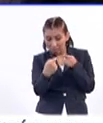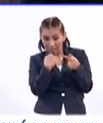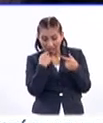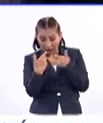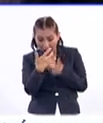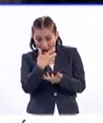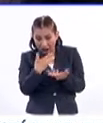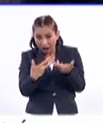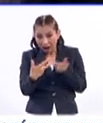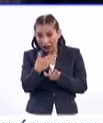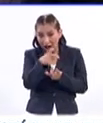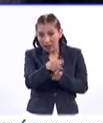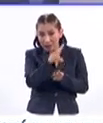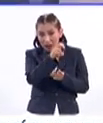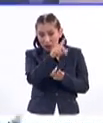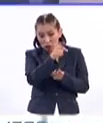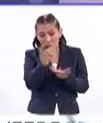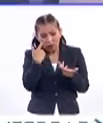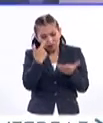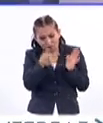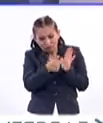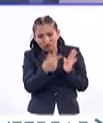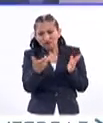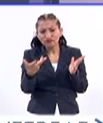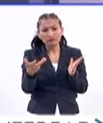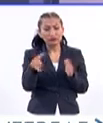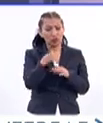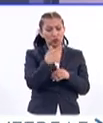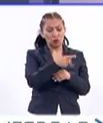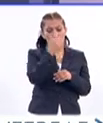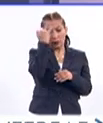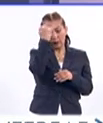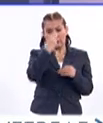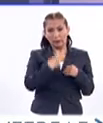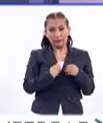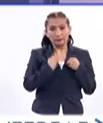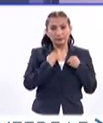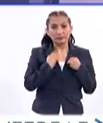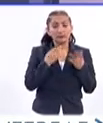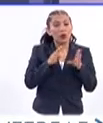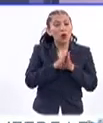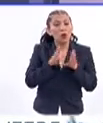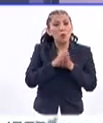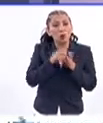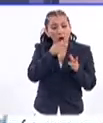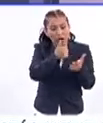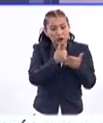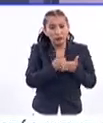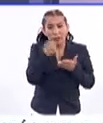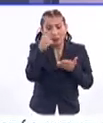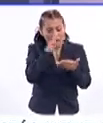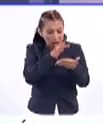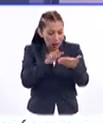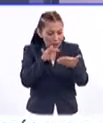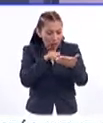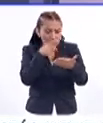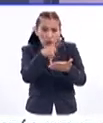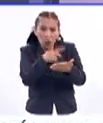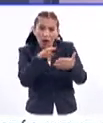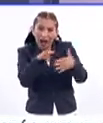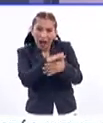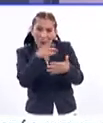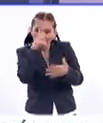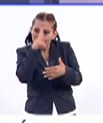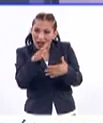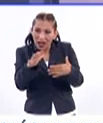que está generando Vasconcelos a partir de su propia vida? ¿Cómo nos va guiando a partir de los cambios que va